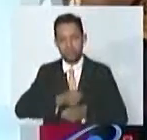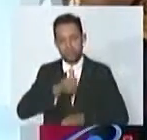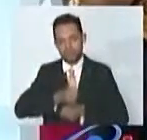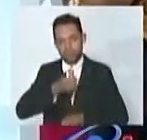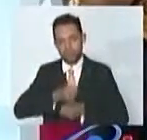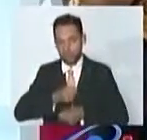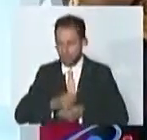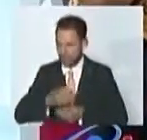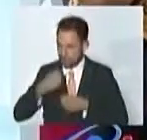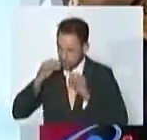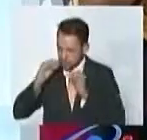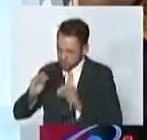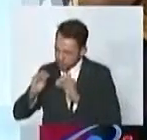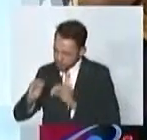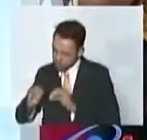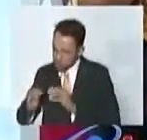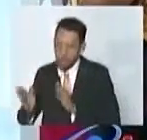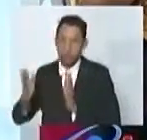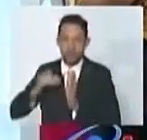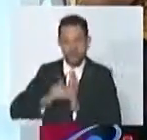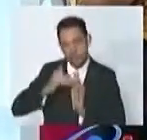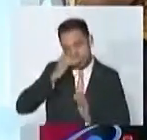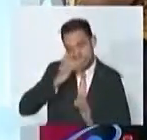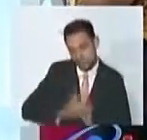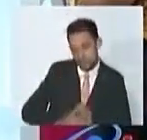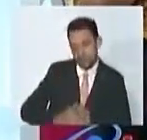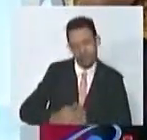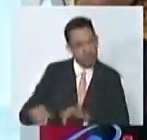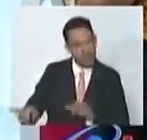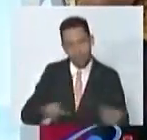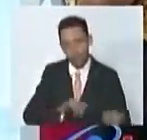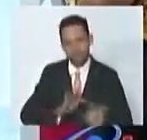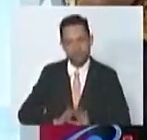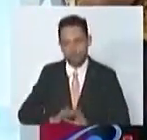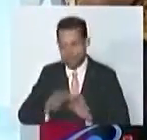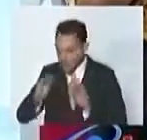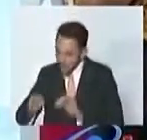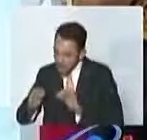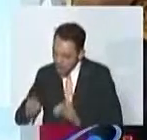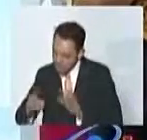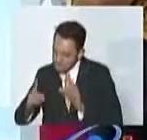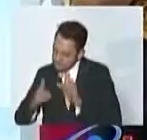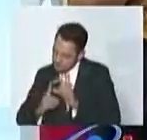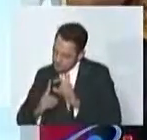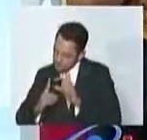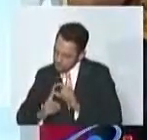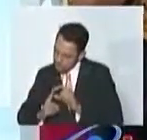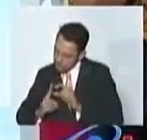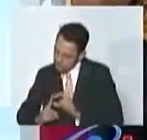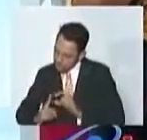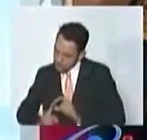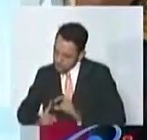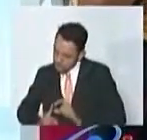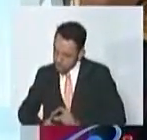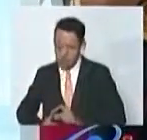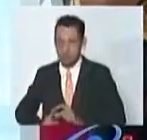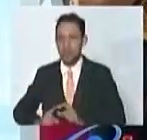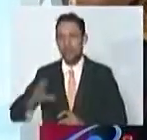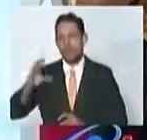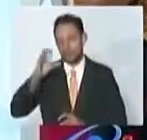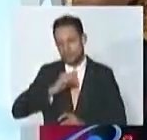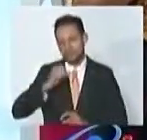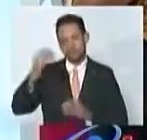como si fuese cuando se empieza a adquirir el lenguaje, el vocabulario, que se empiezan a